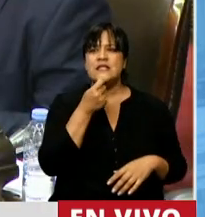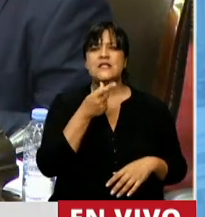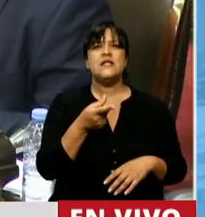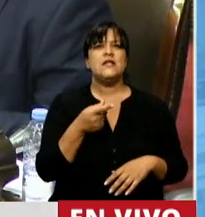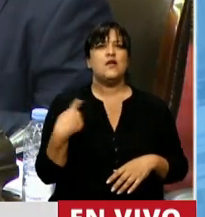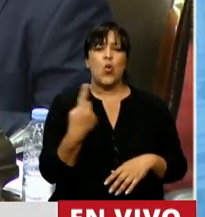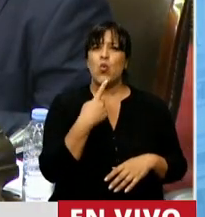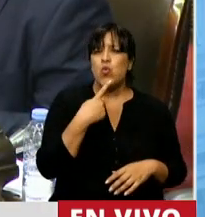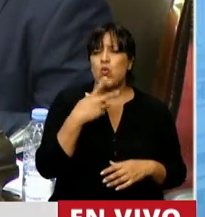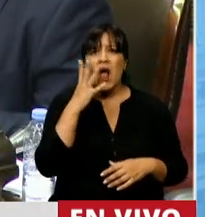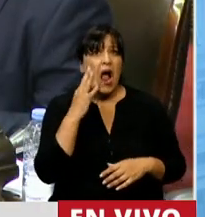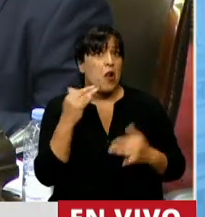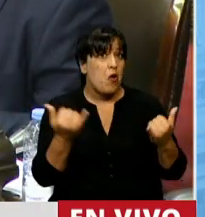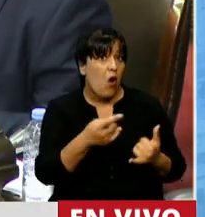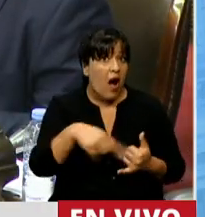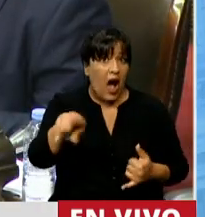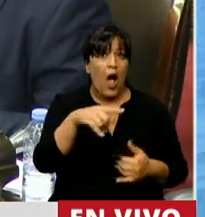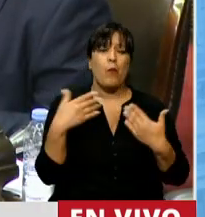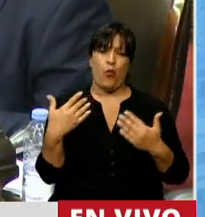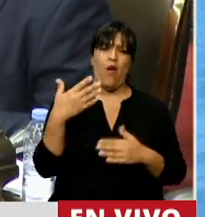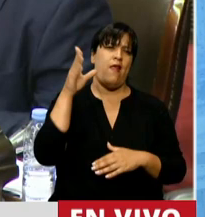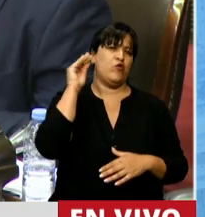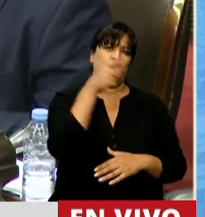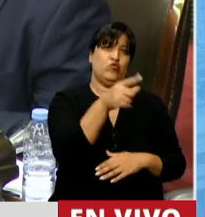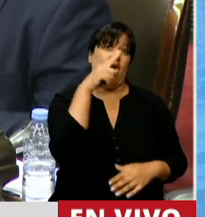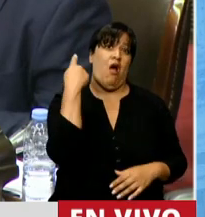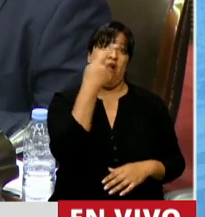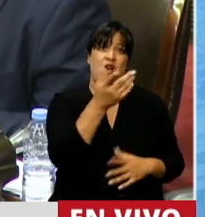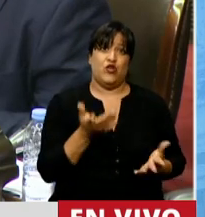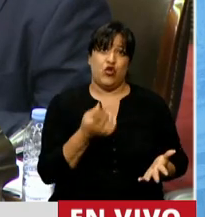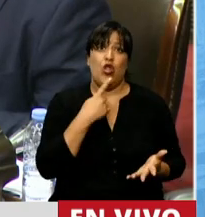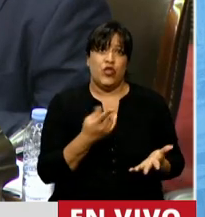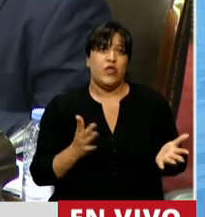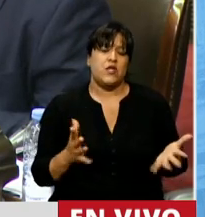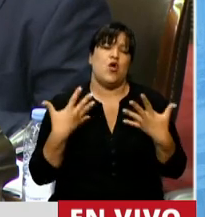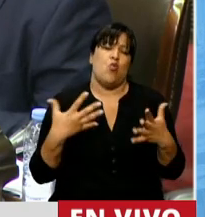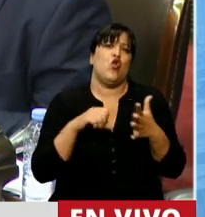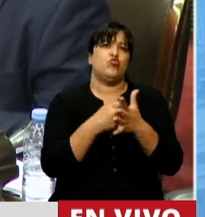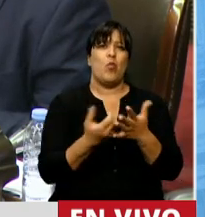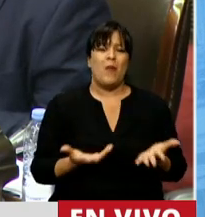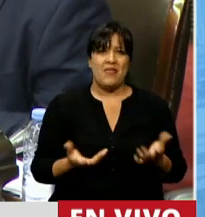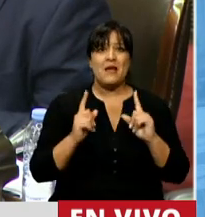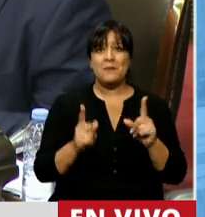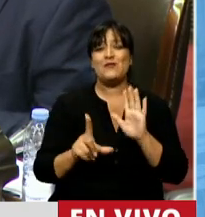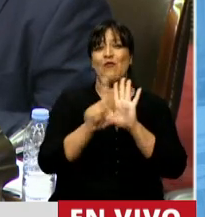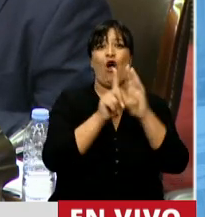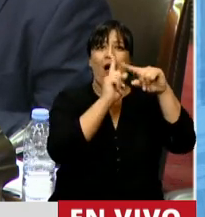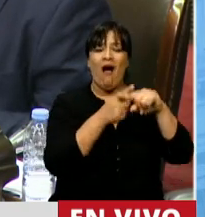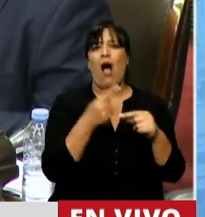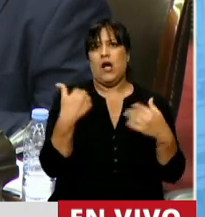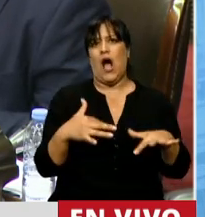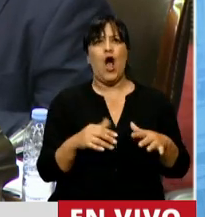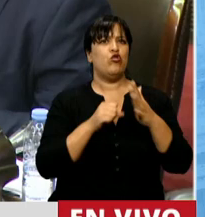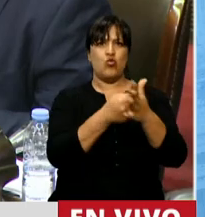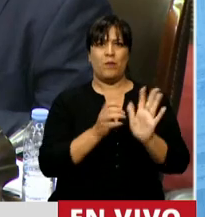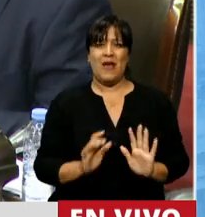si tenemos alguna duda al respecto, podemos escuchar al presidente Fernández, que dice que esto obviamente se suspende, esta fórmula porque es cara,